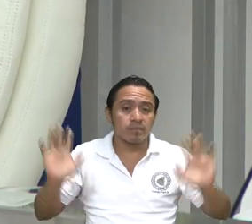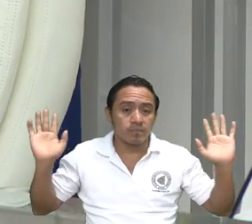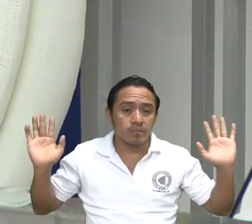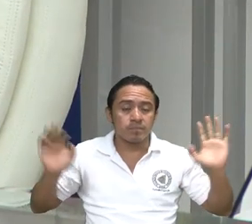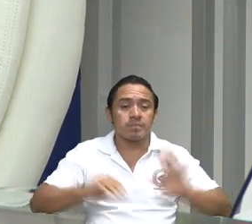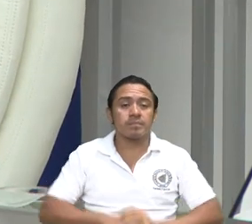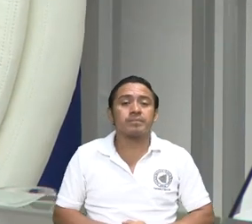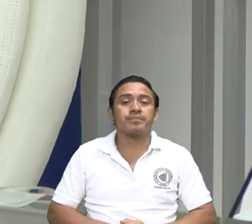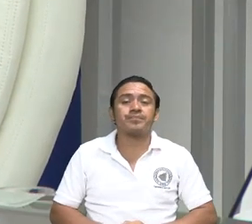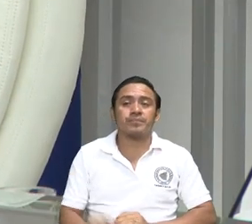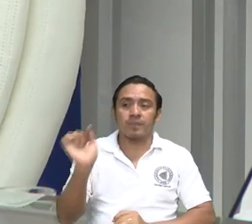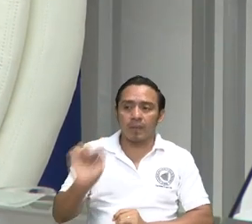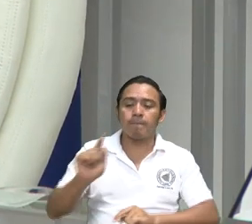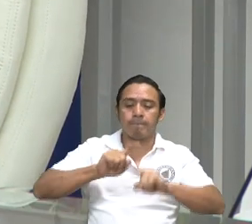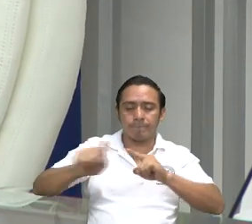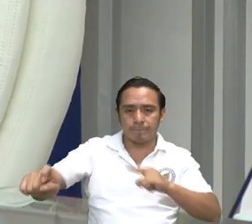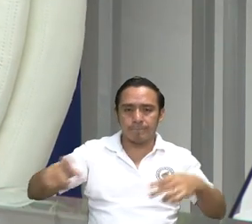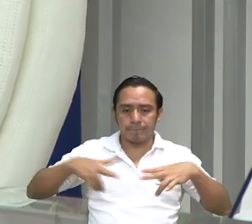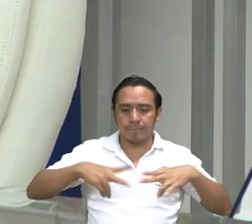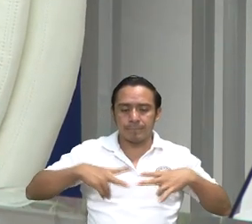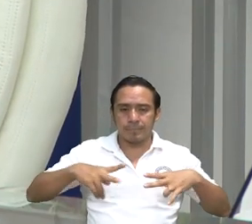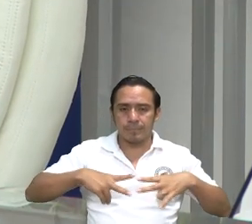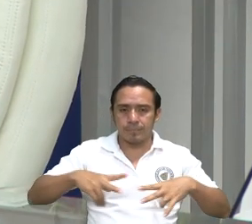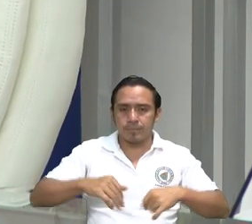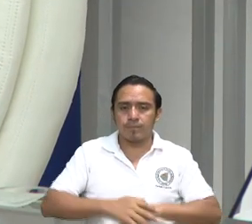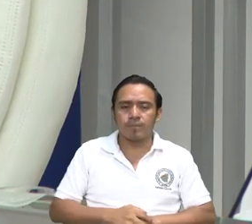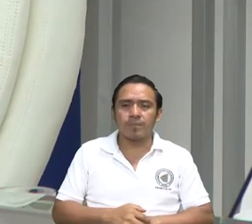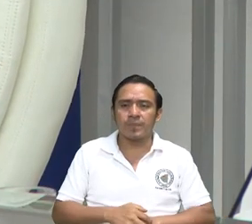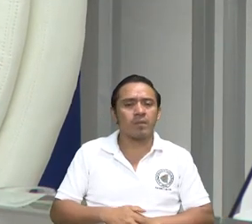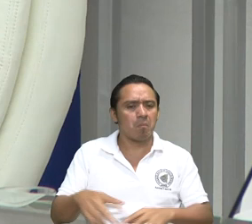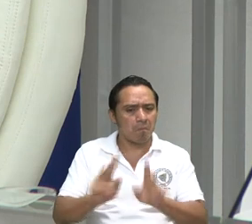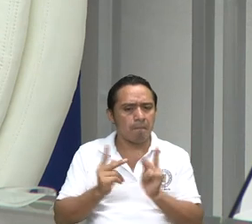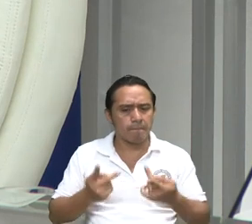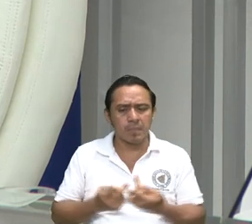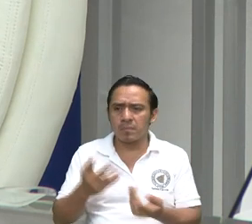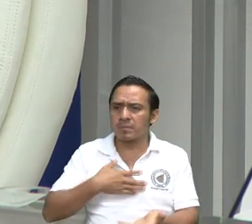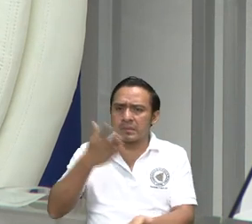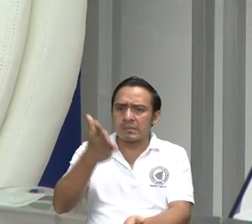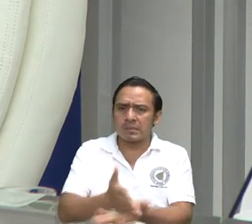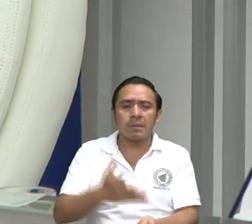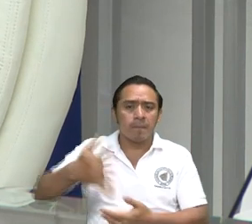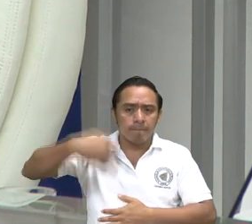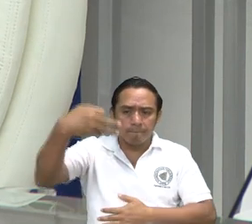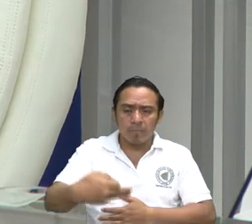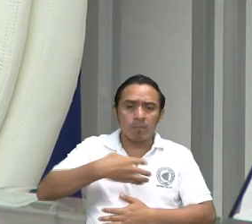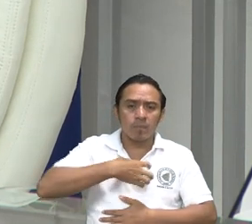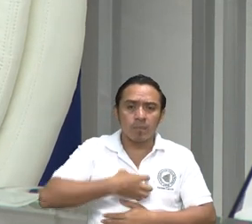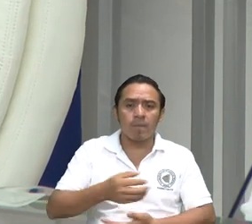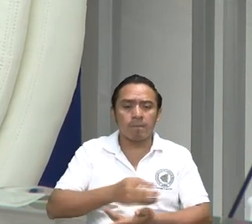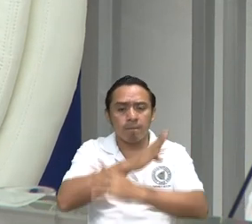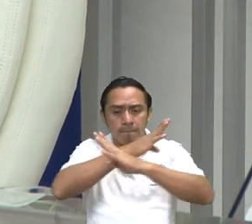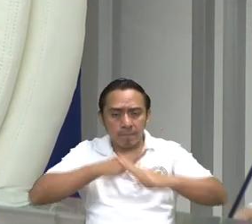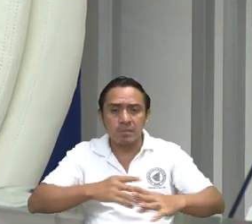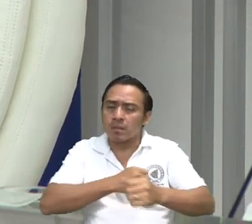nicaragüense. En ese mes de abril, el pueblo tomó la decisión de reafirmar su compromiso con la